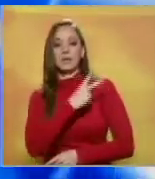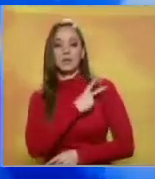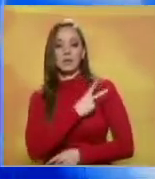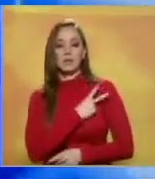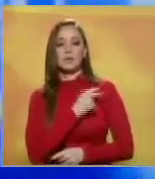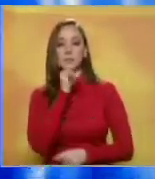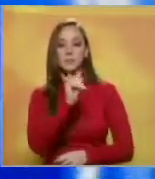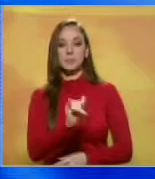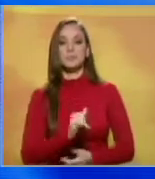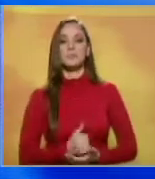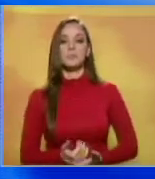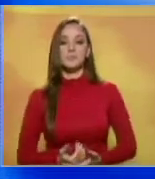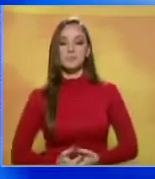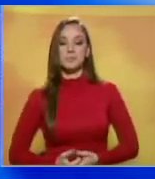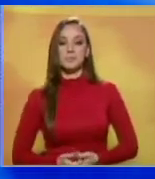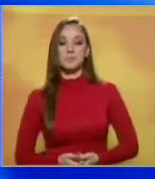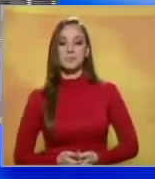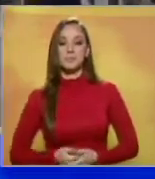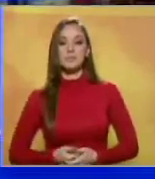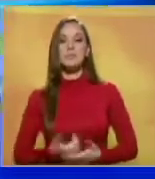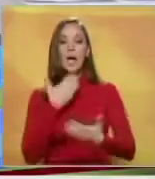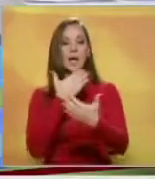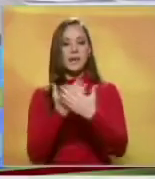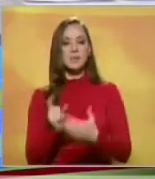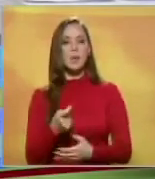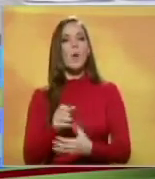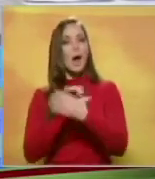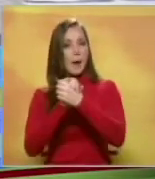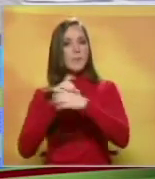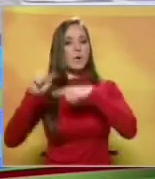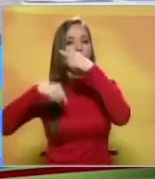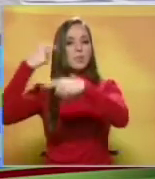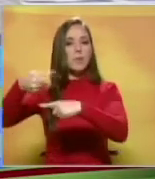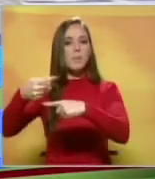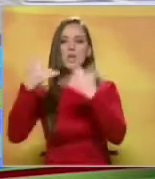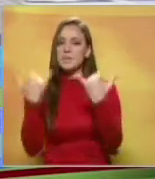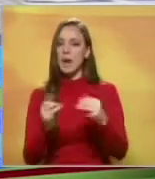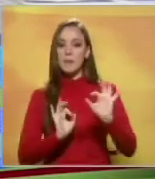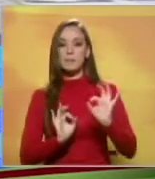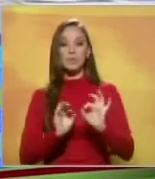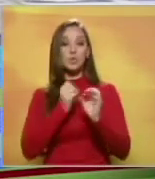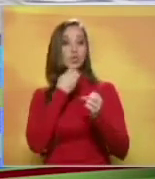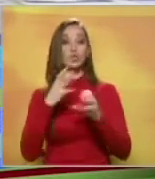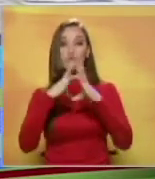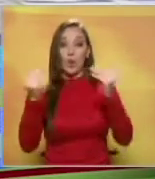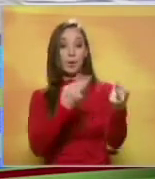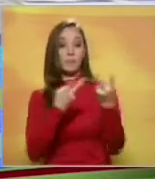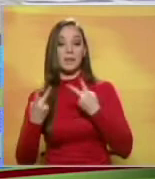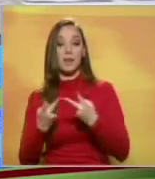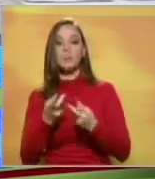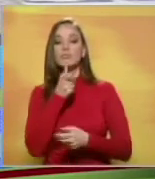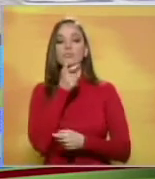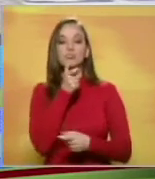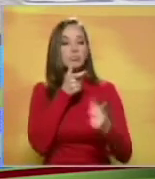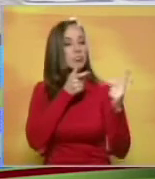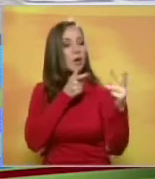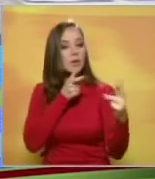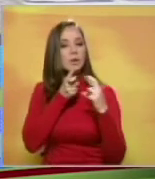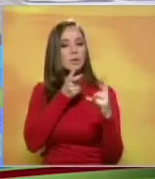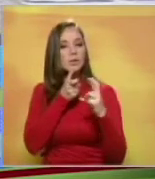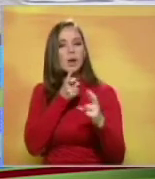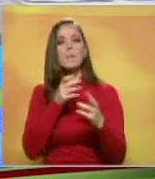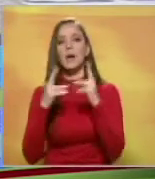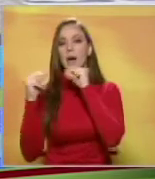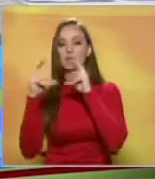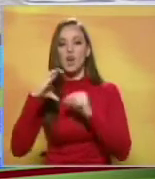de noticiero venevisión adelante gracias gustado amigos al regreso desde ya todos invitados estaremos en entrevista venevisión conversando con